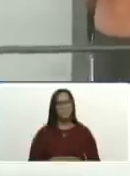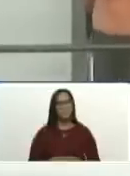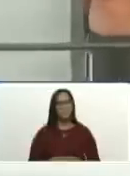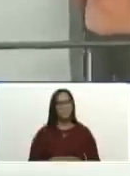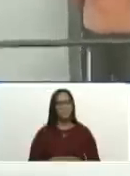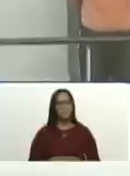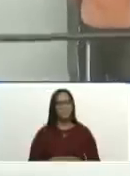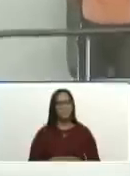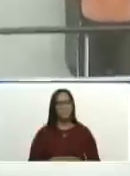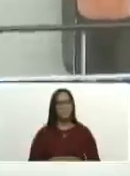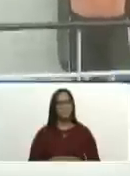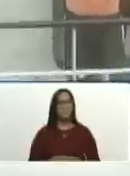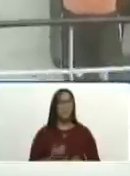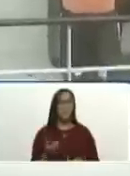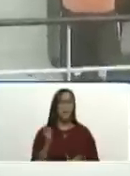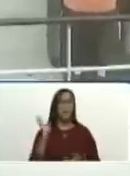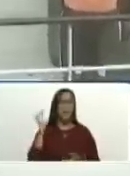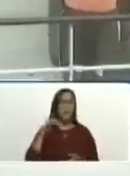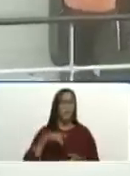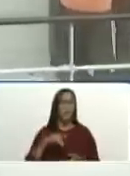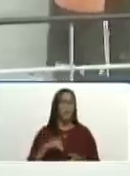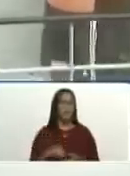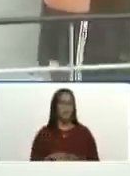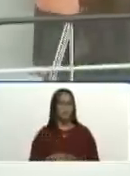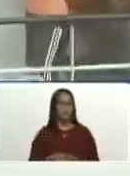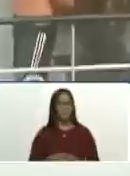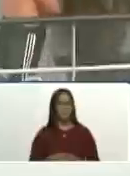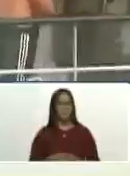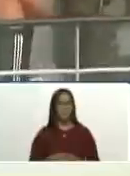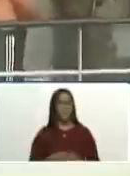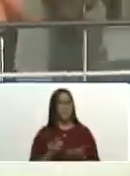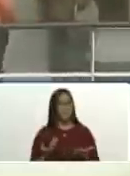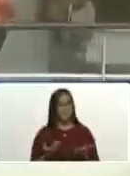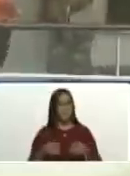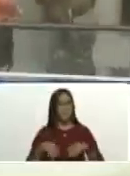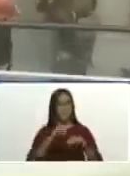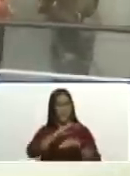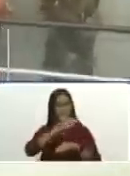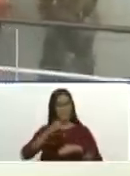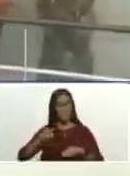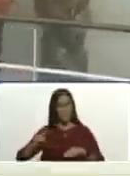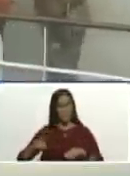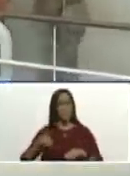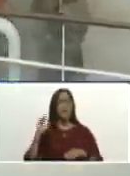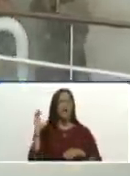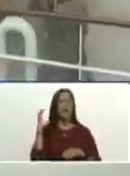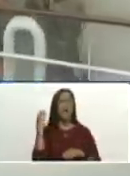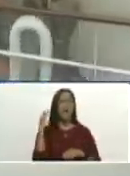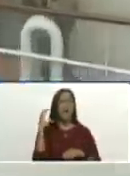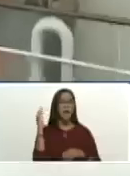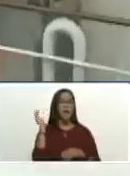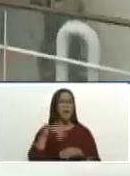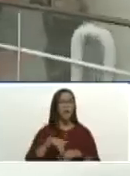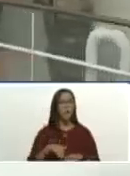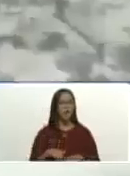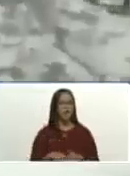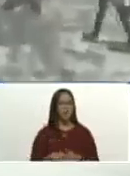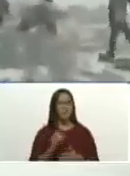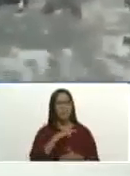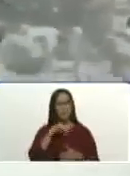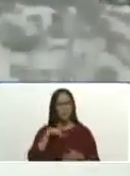del Estado Aragua, de las costas del Estado Aragua, nuestros hermanos de